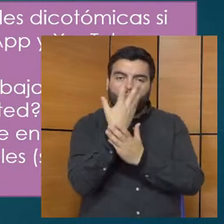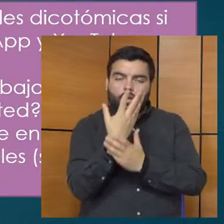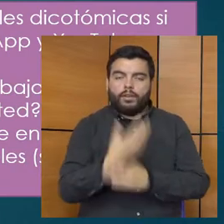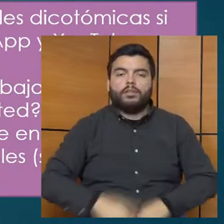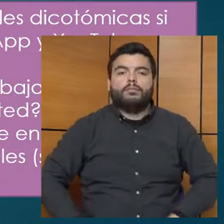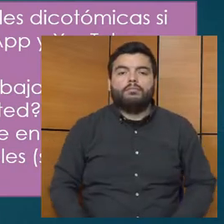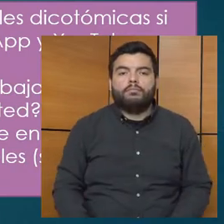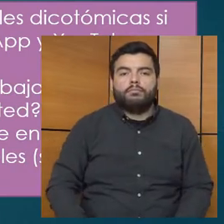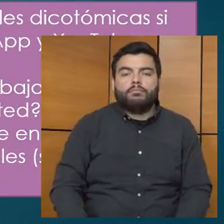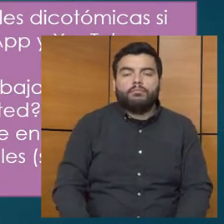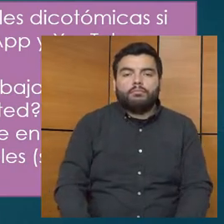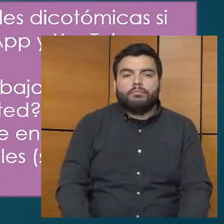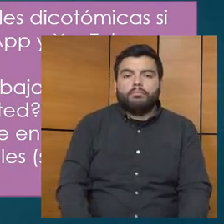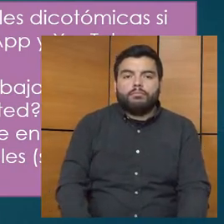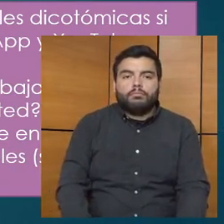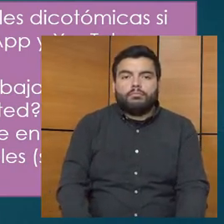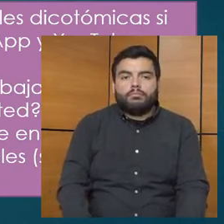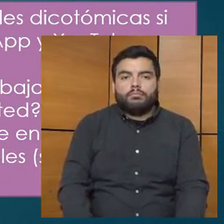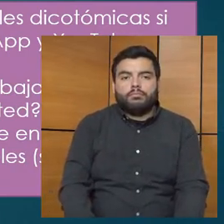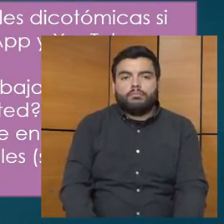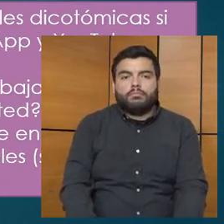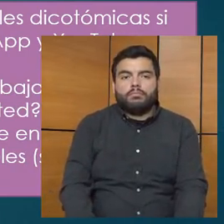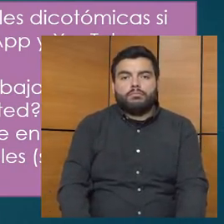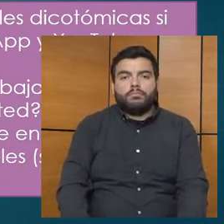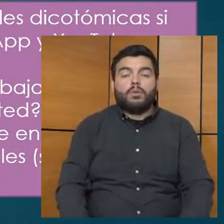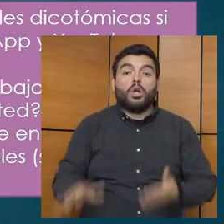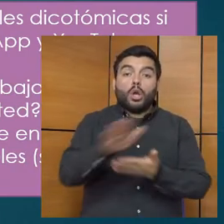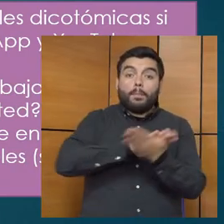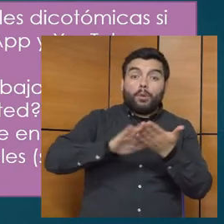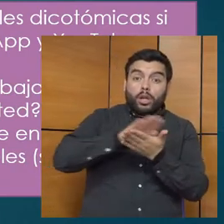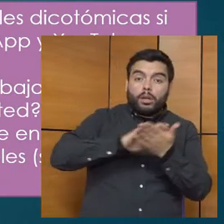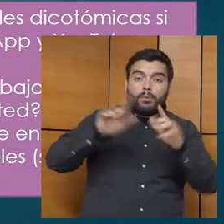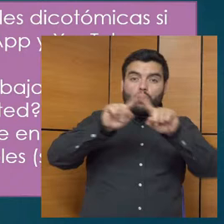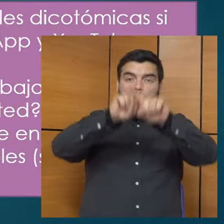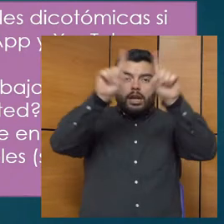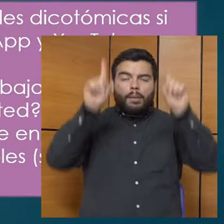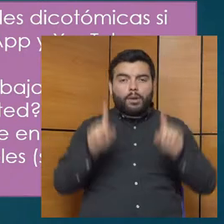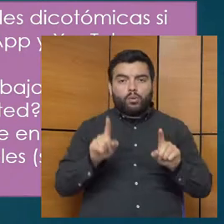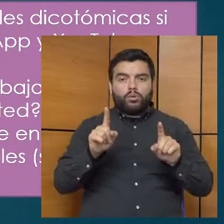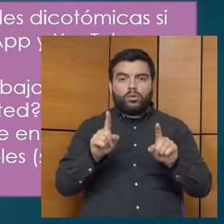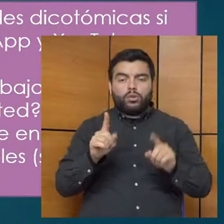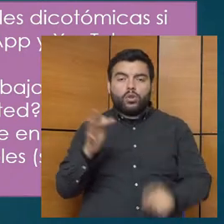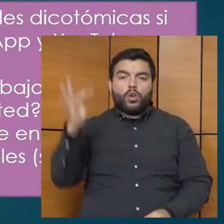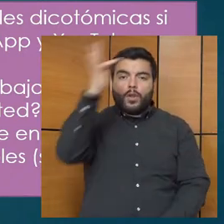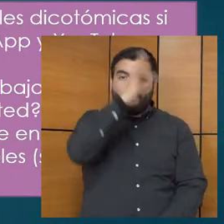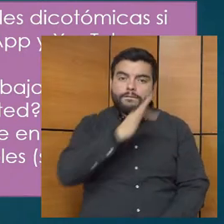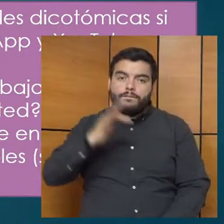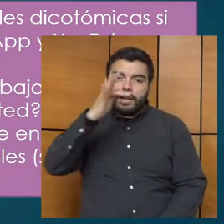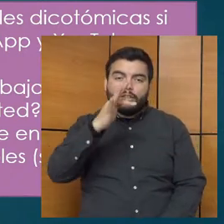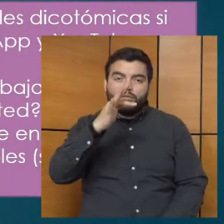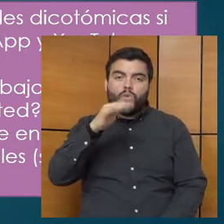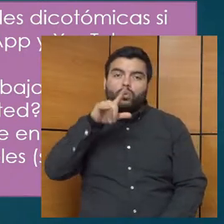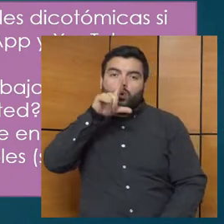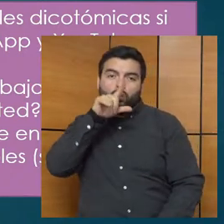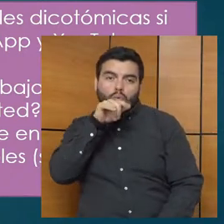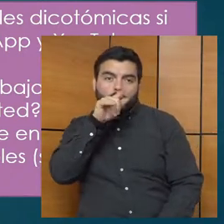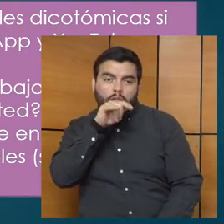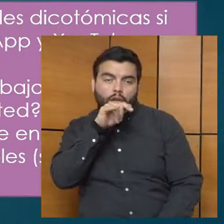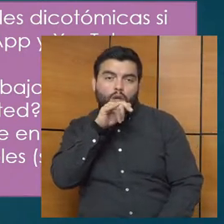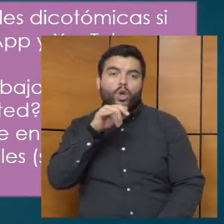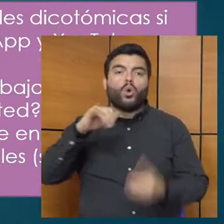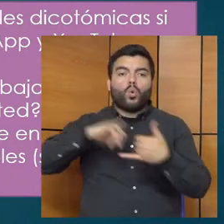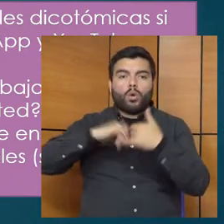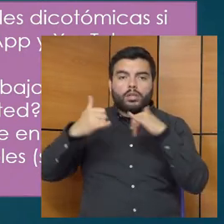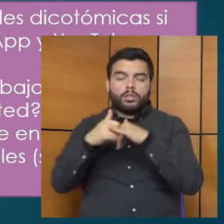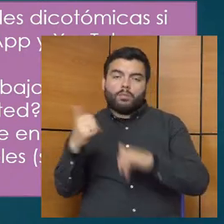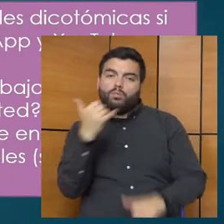La variable dependiente que utilizamos fue simplemente si usaban o no Facebook, Twitter, WhatsApp y YouTube, que en ese momento eran probablemente